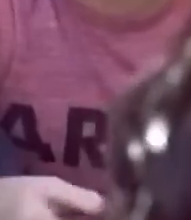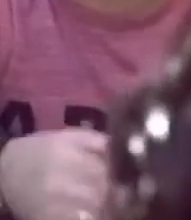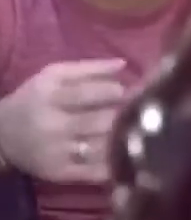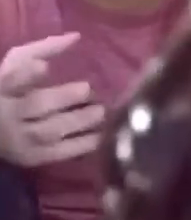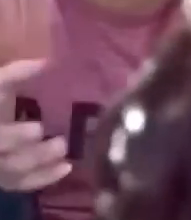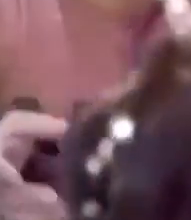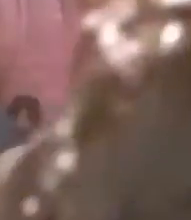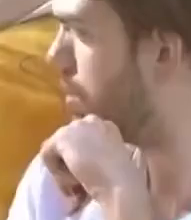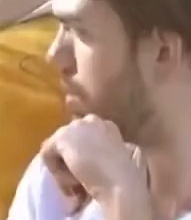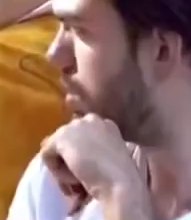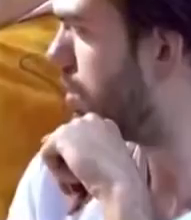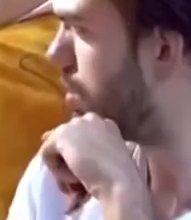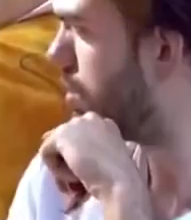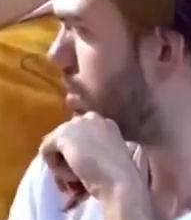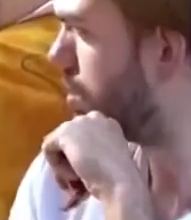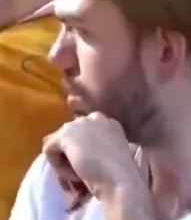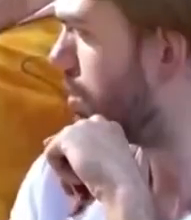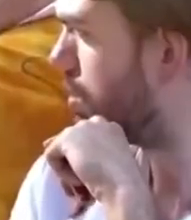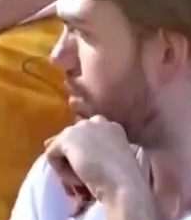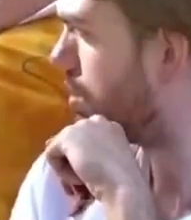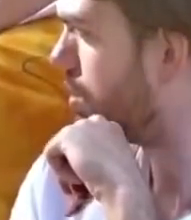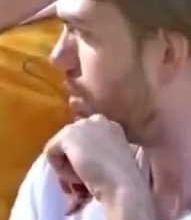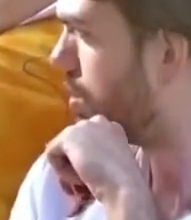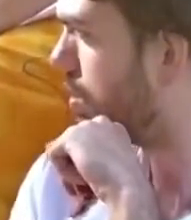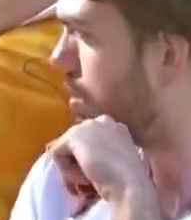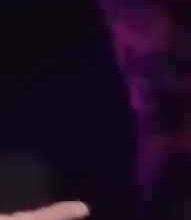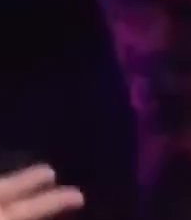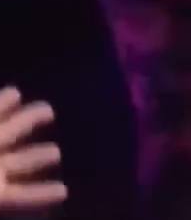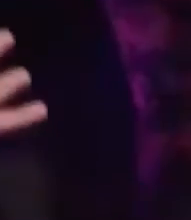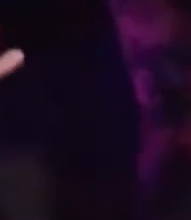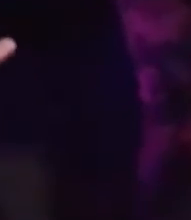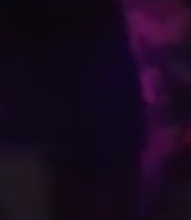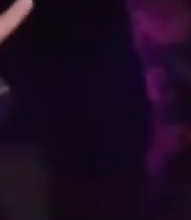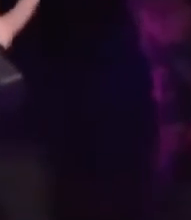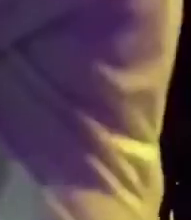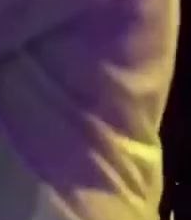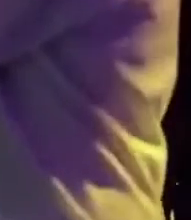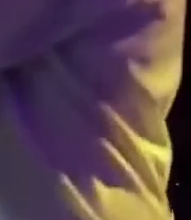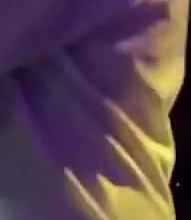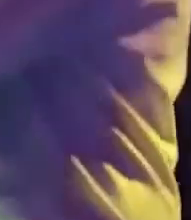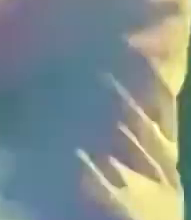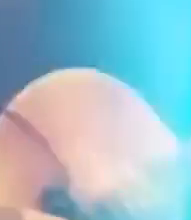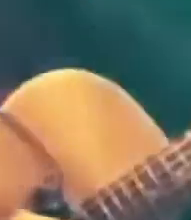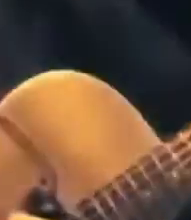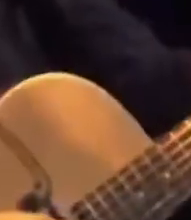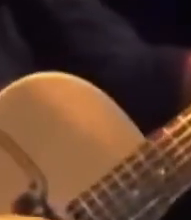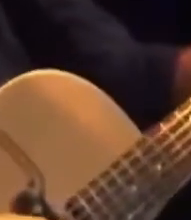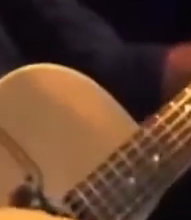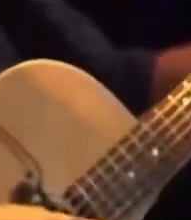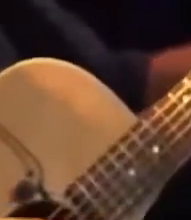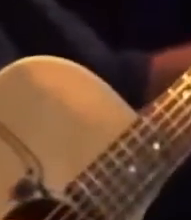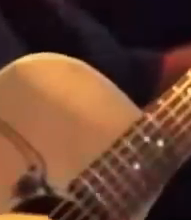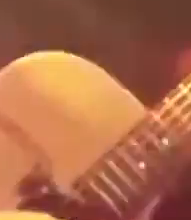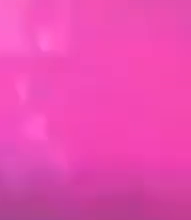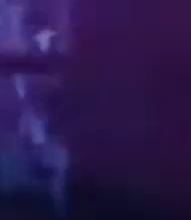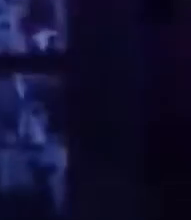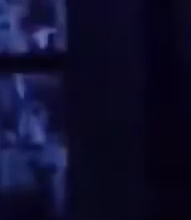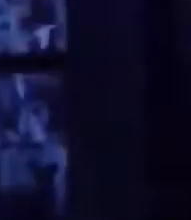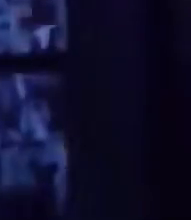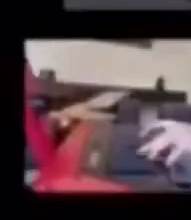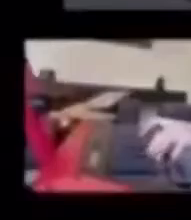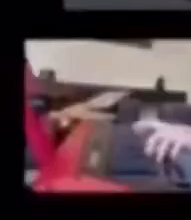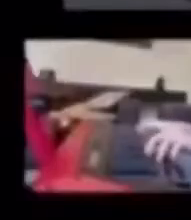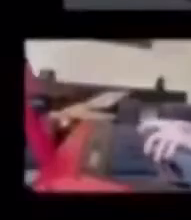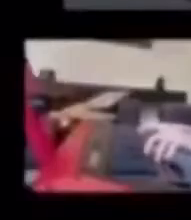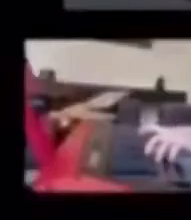en el invierno. Y no olvides que una vez tú fuiste sol.